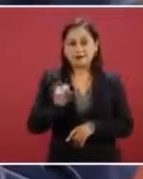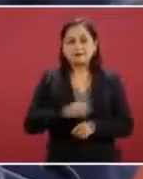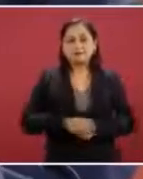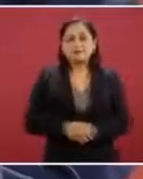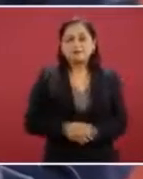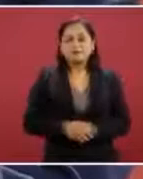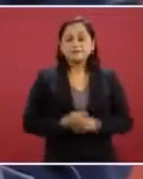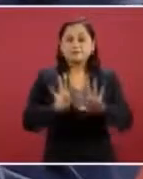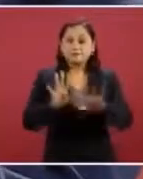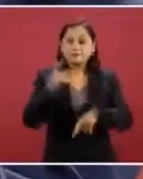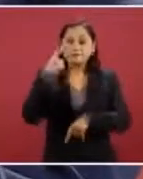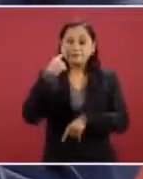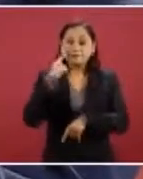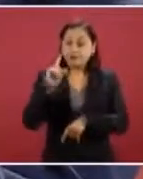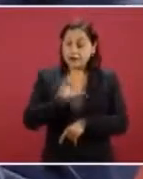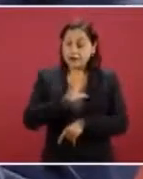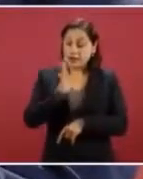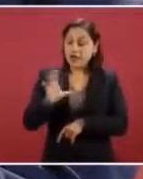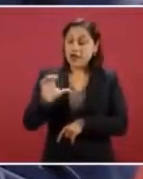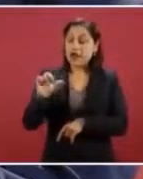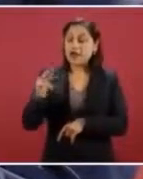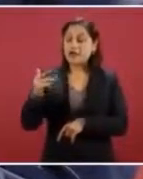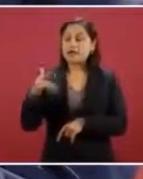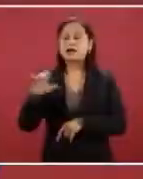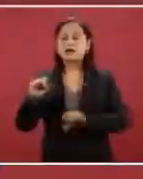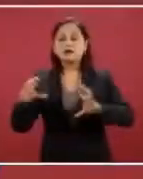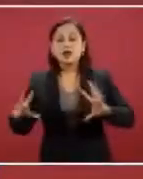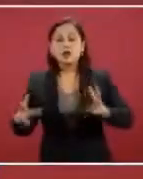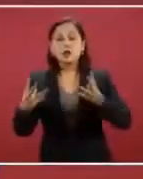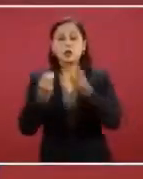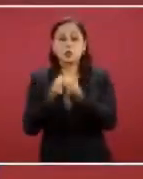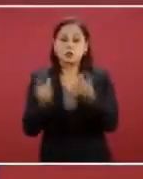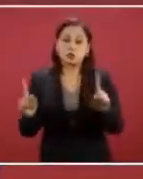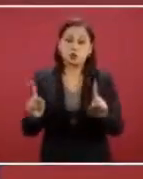Villa, hay una novela que les recomiendo,